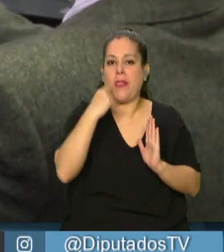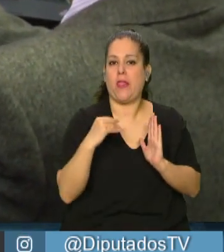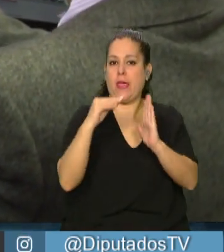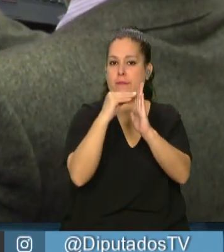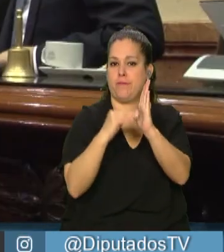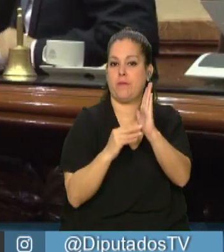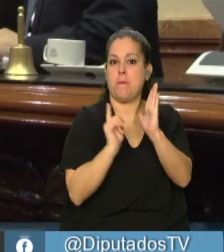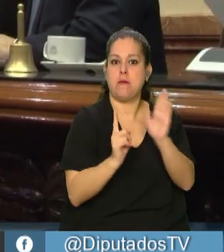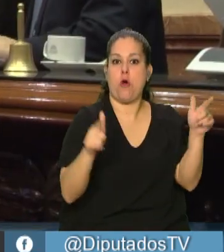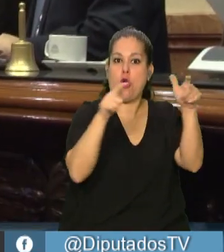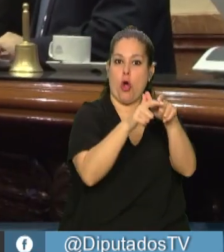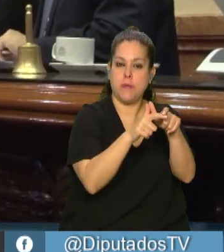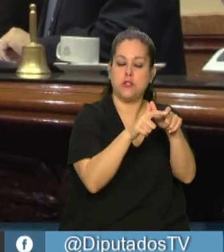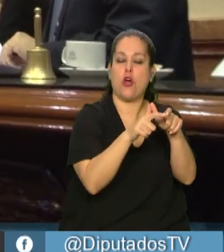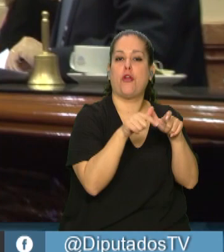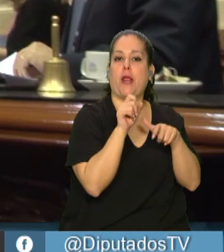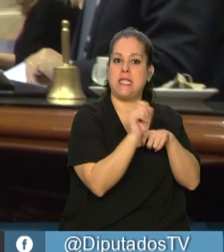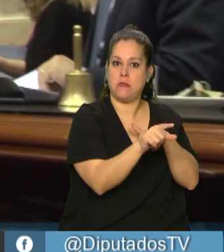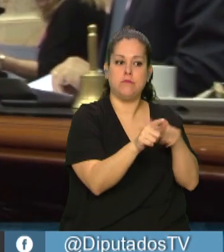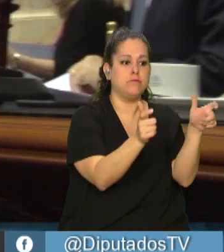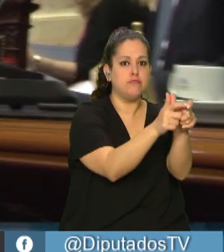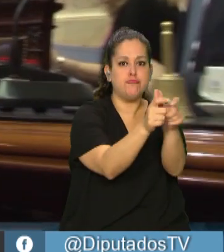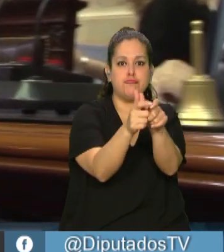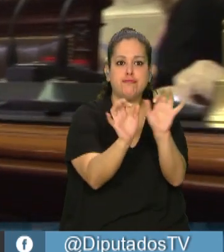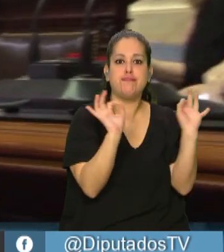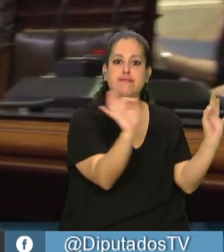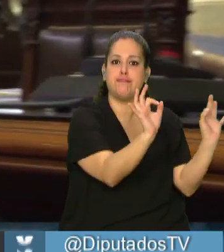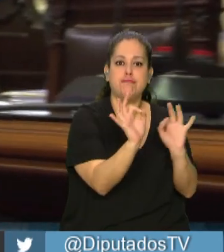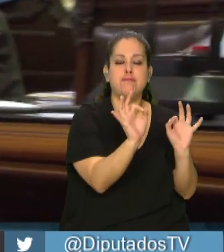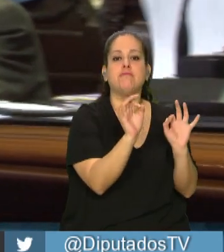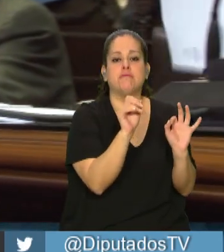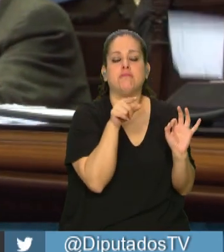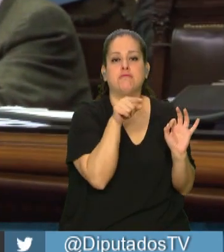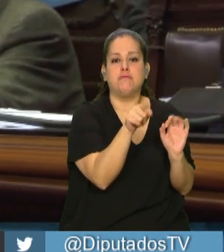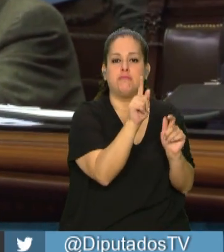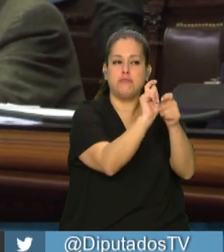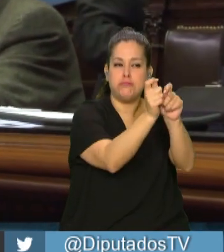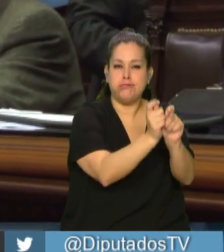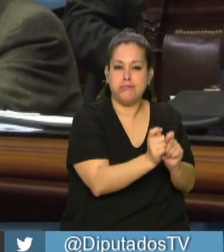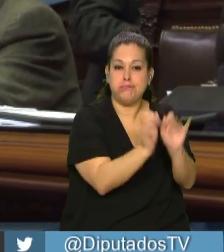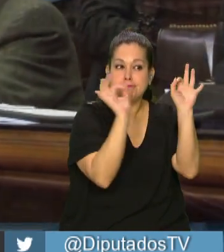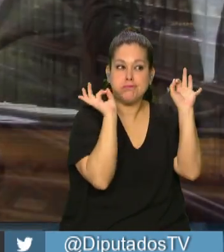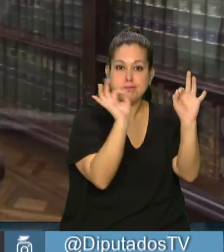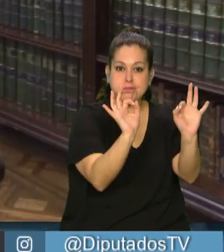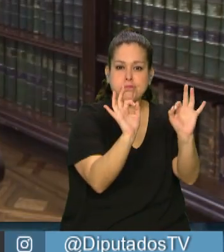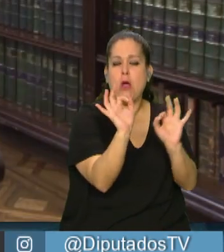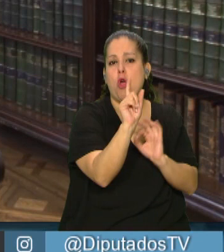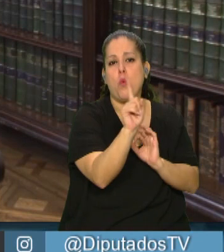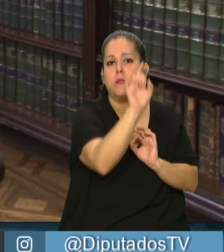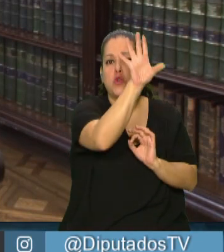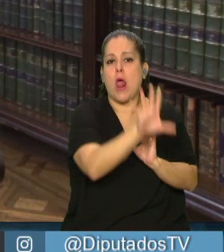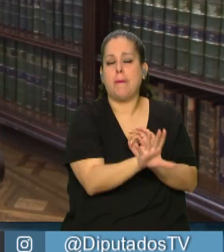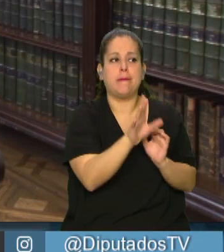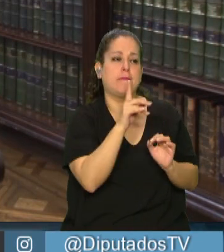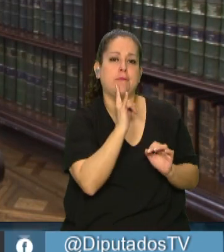de las comisiones. El plenario de los diputados lo modifican. No solamente tiene facultad, sino